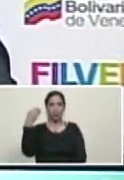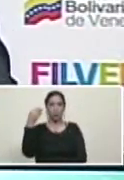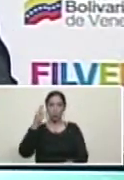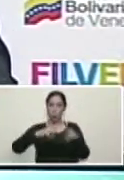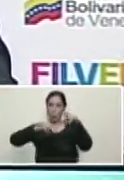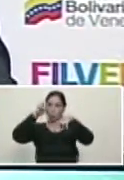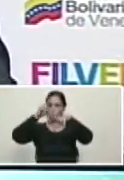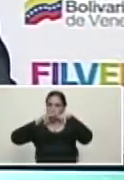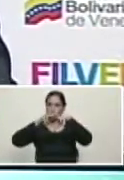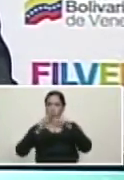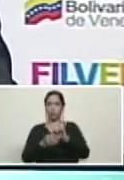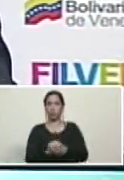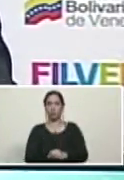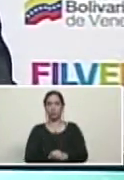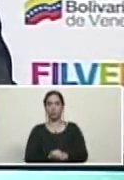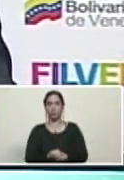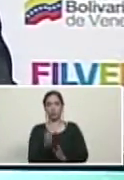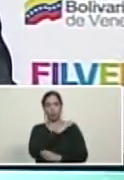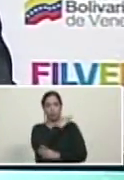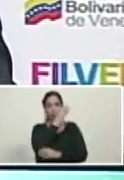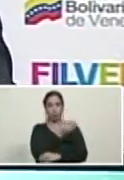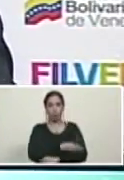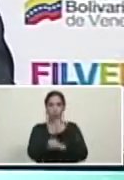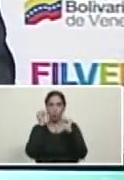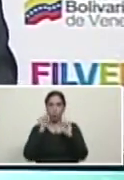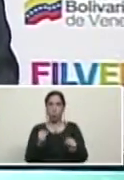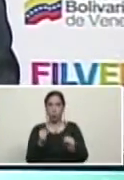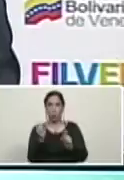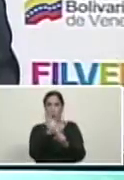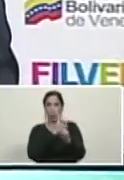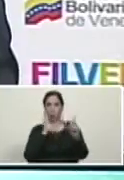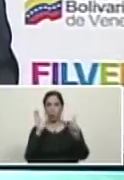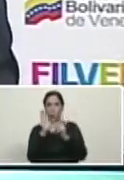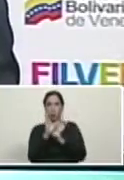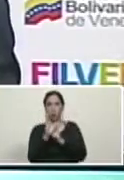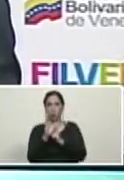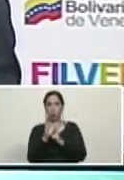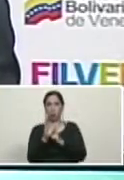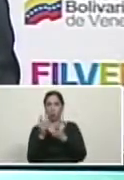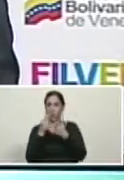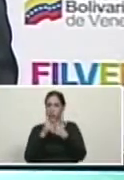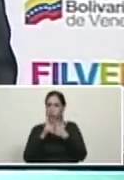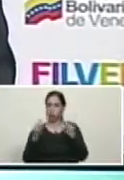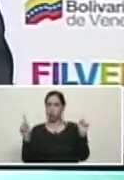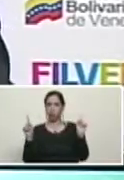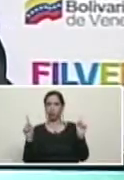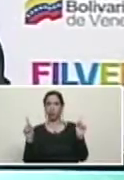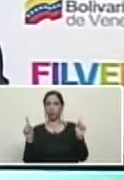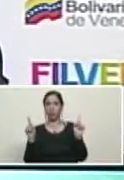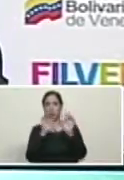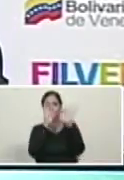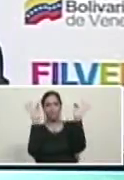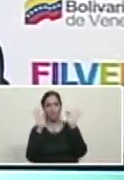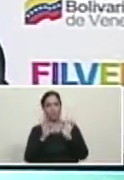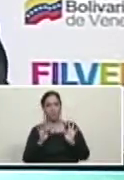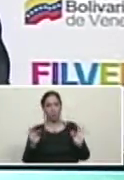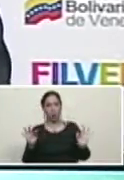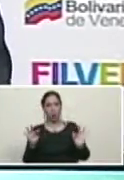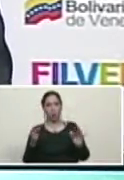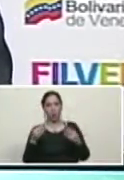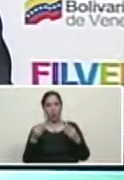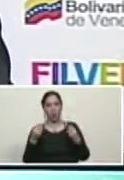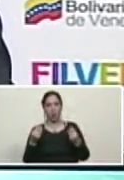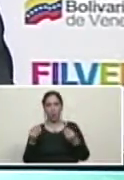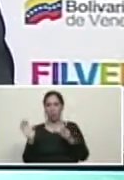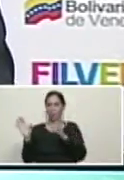construcción de una poderosa cultura alternativa a las formas de ser capitalista,